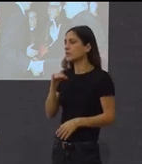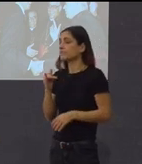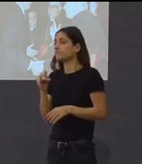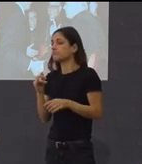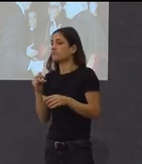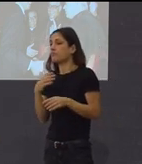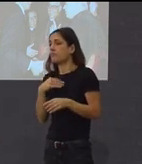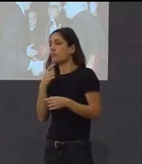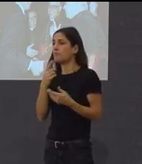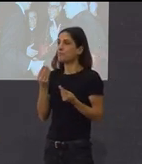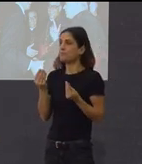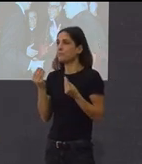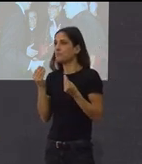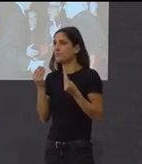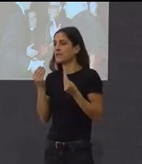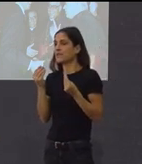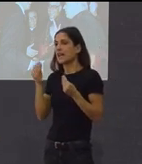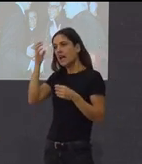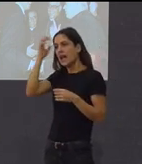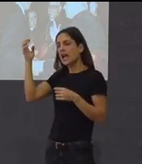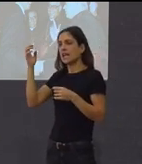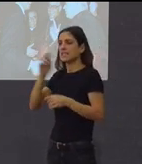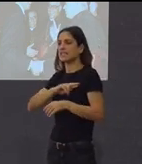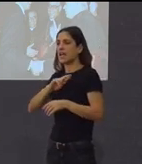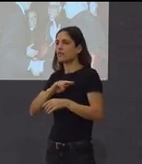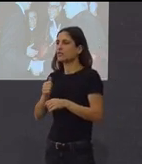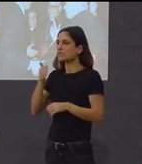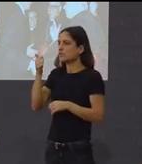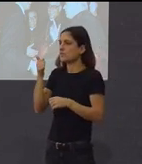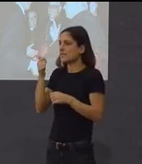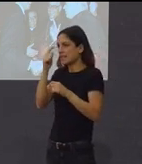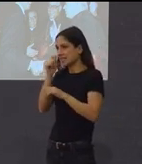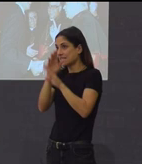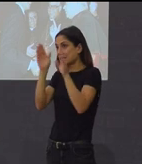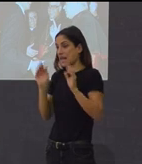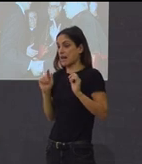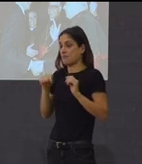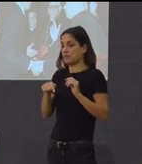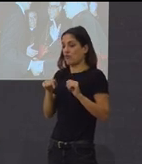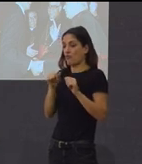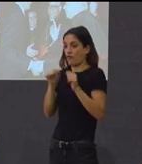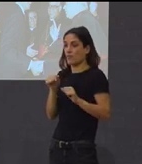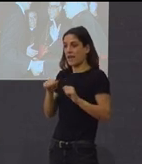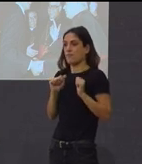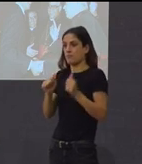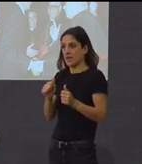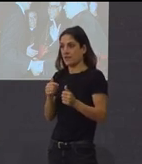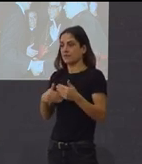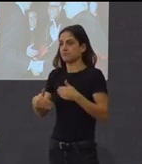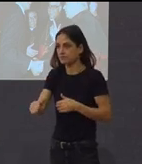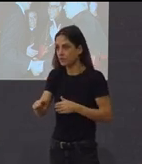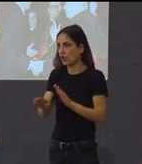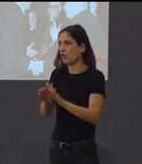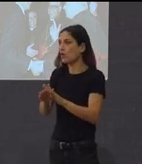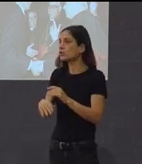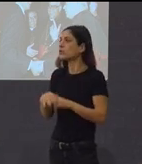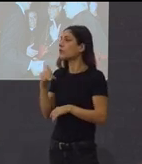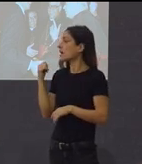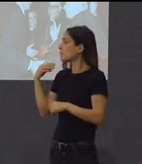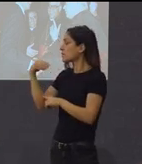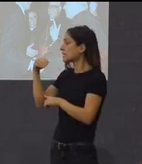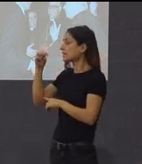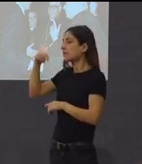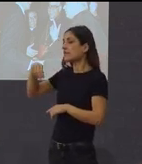dicir, case que dende os reis católicos, de maneira moito máis clara, non? Temos tres tempos. O primeiro é o presidente Manuel